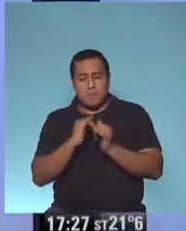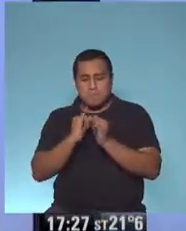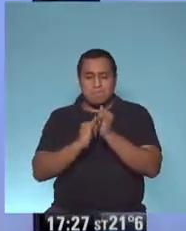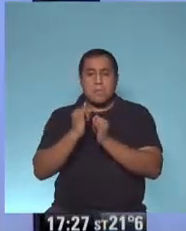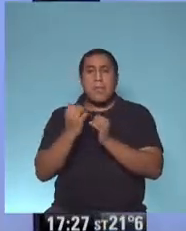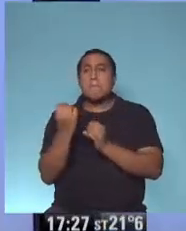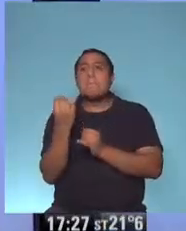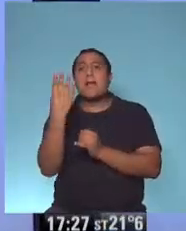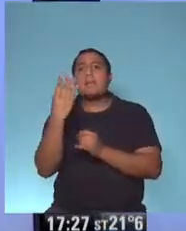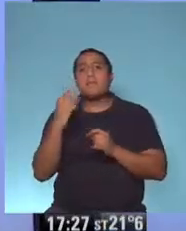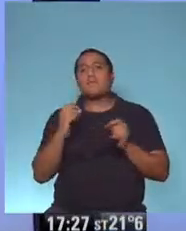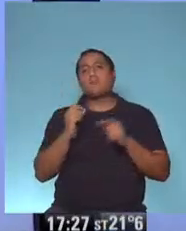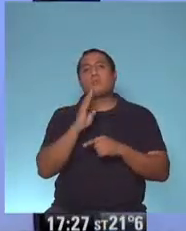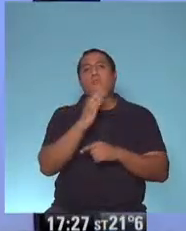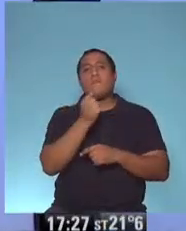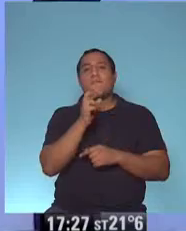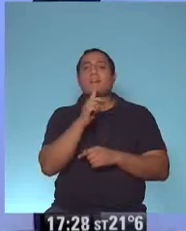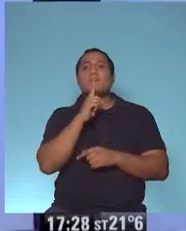La planta de Bartolo.